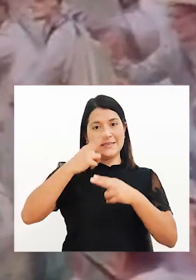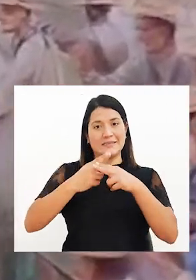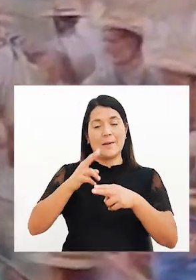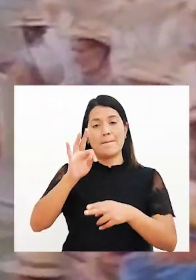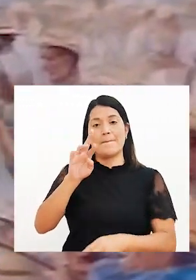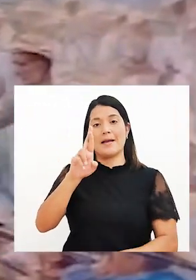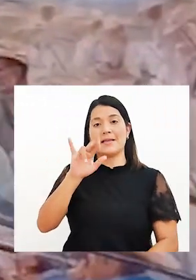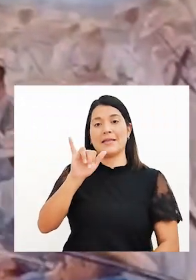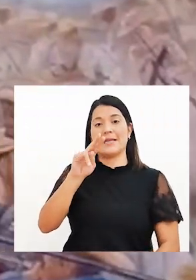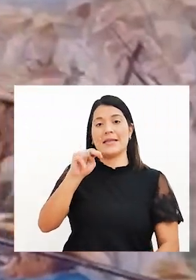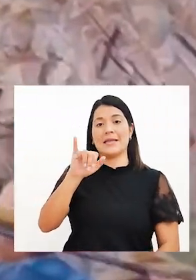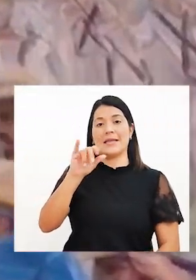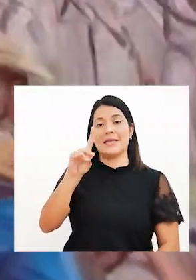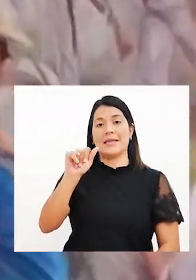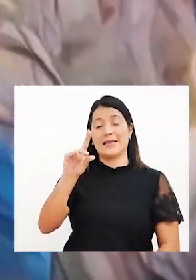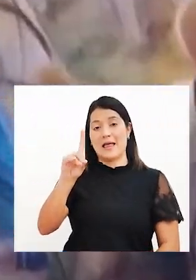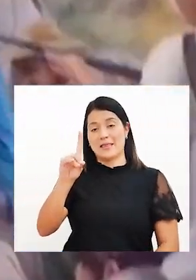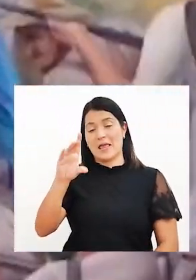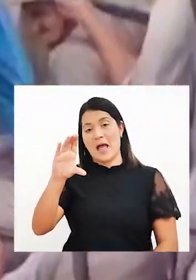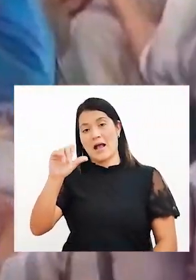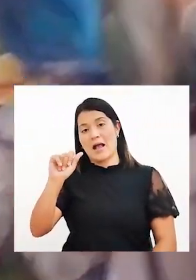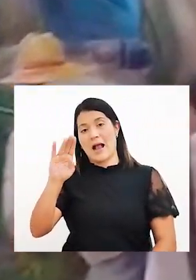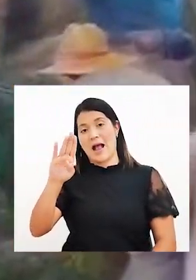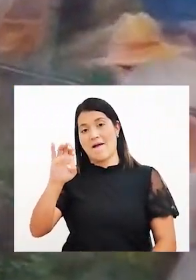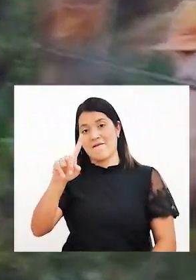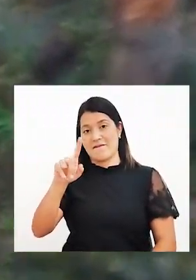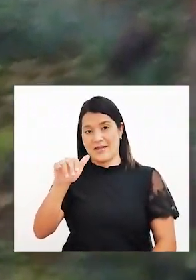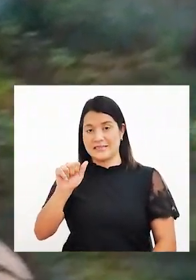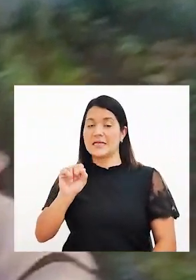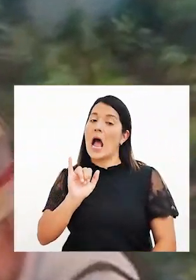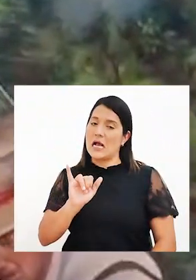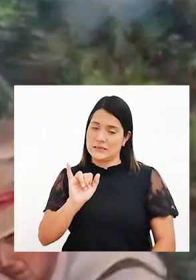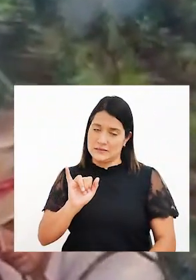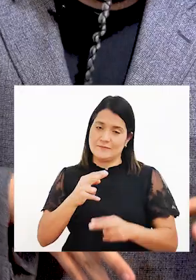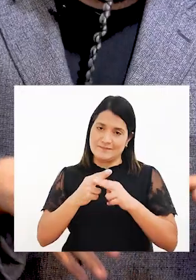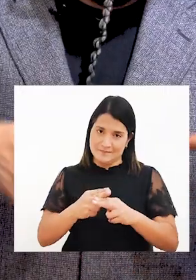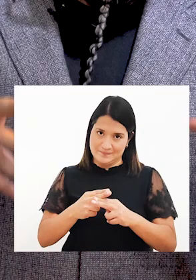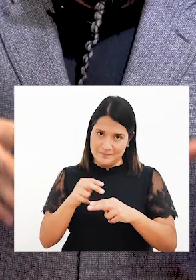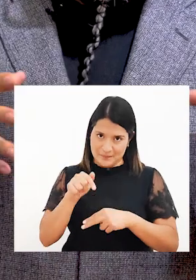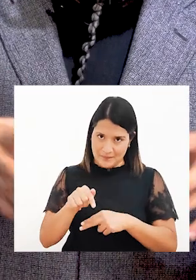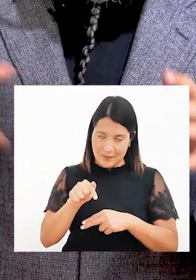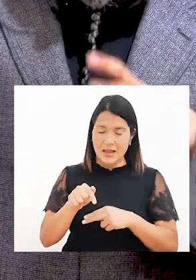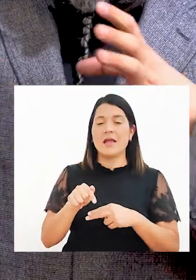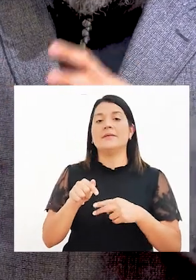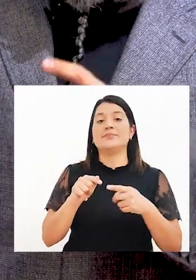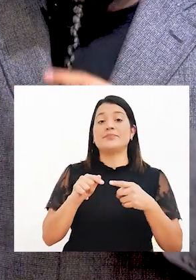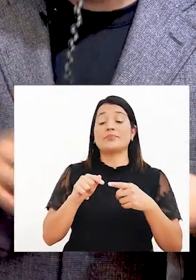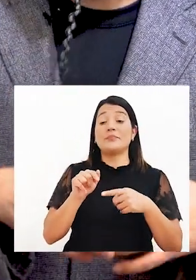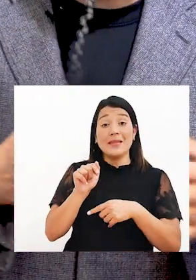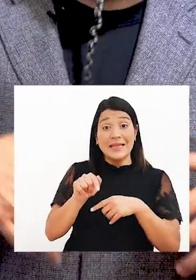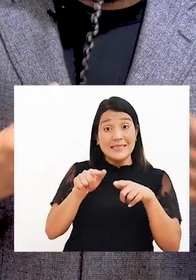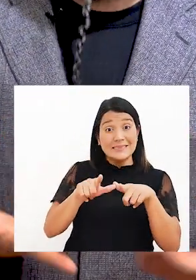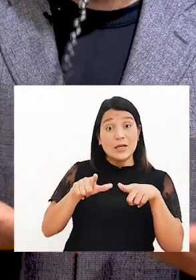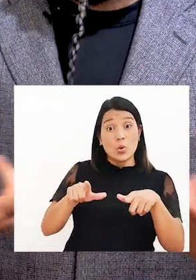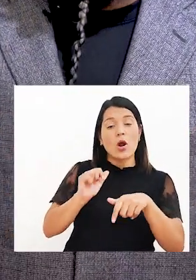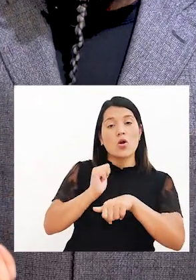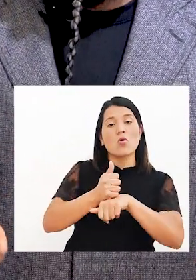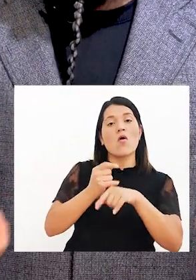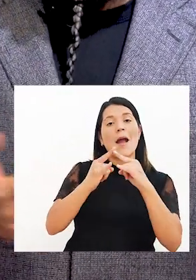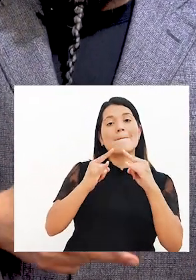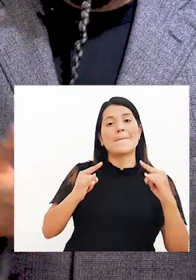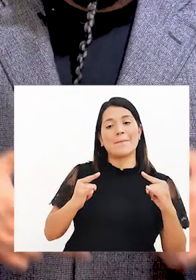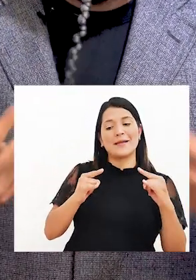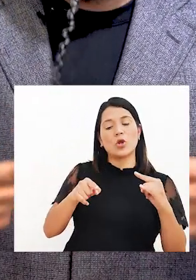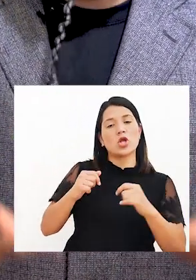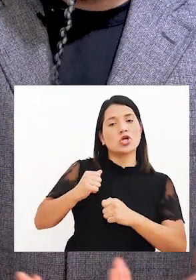Trinidad Cabezas, ¿ok? Entonces, ese es el primer punto de partida, ¿verdad? En ese sitio existía un campamento